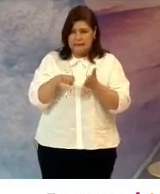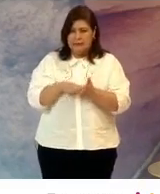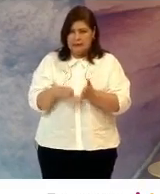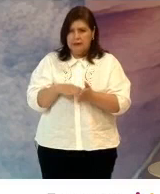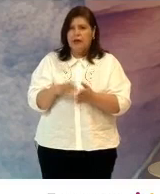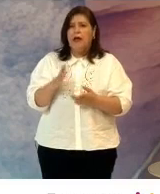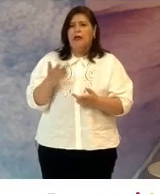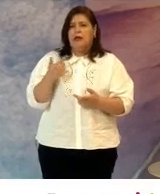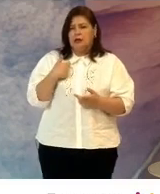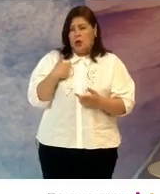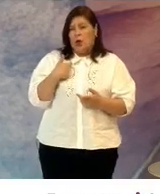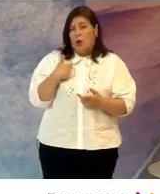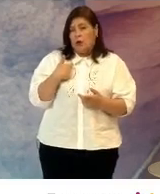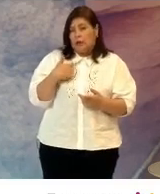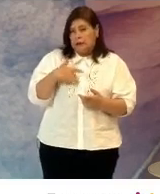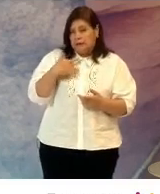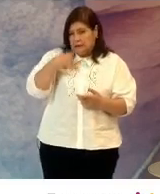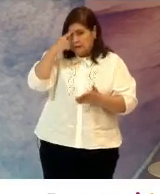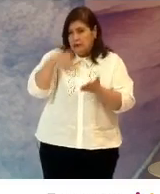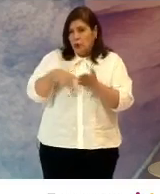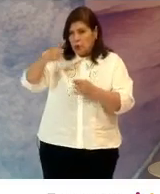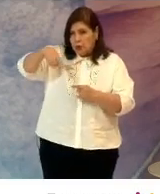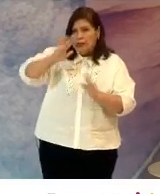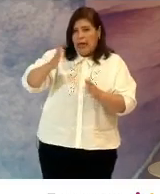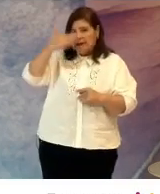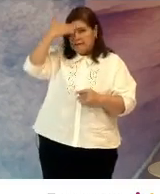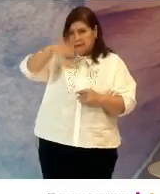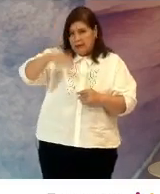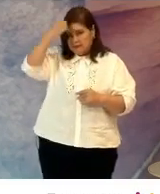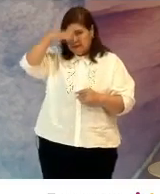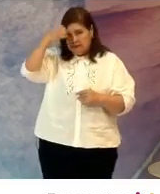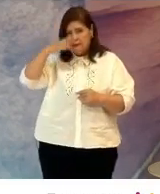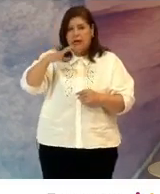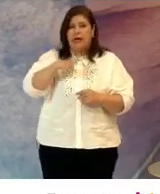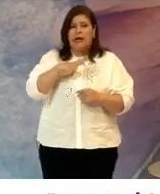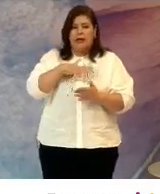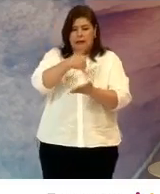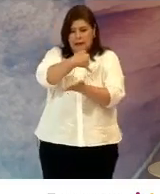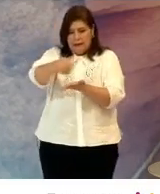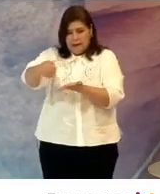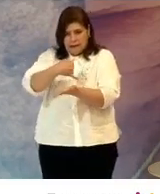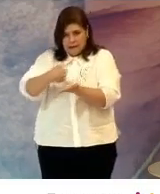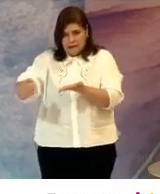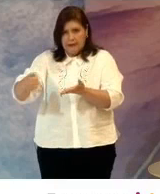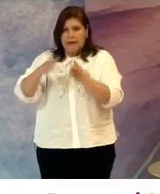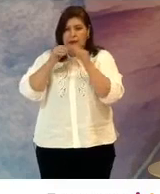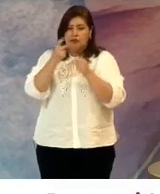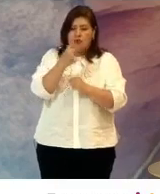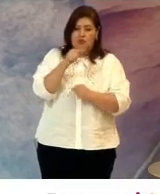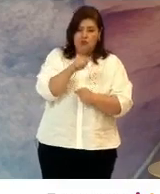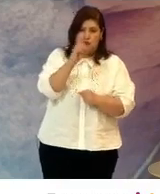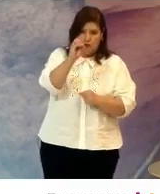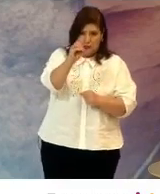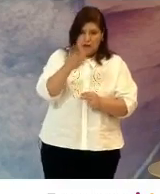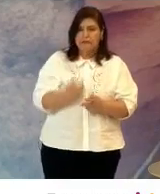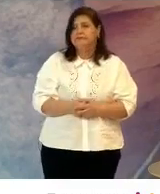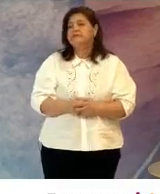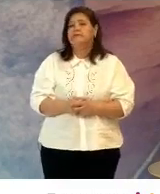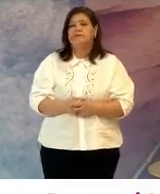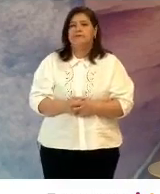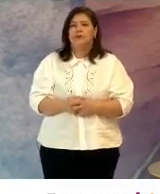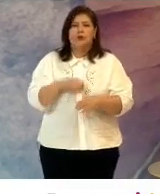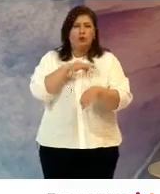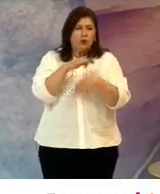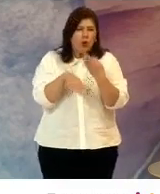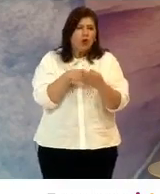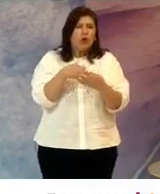lo saben desde su experiencia. Tenemos la agricultura 2.0, todo